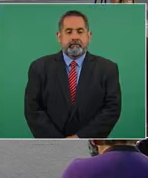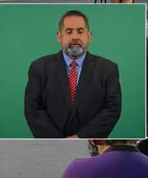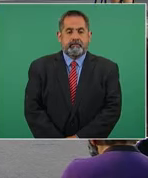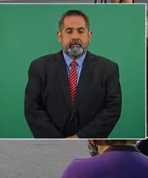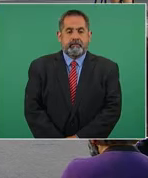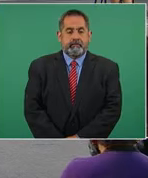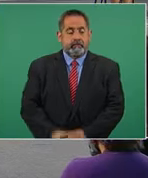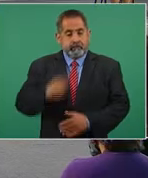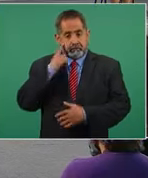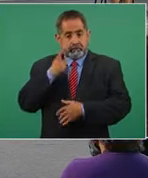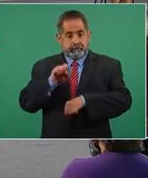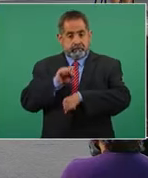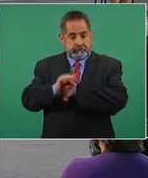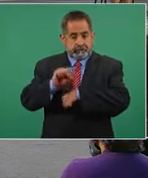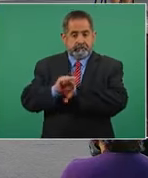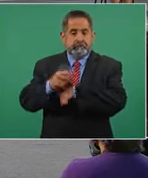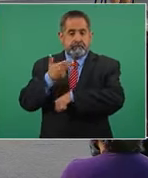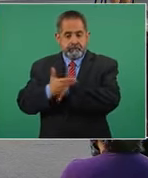en Honduras,